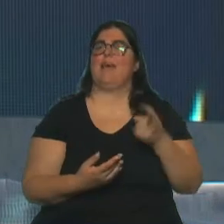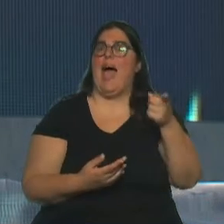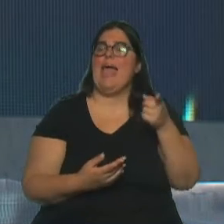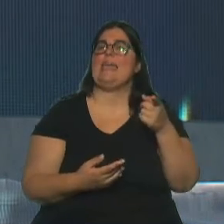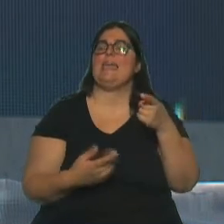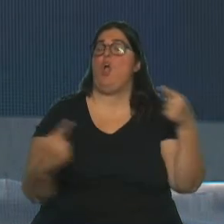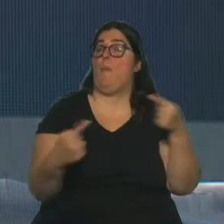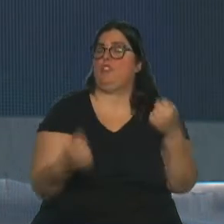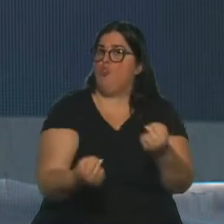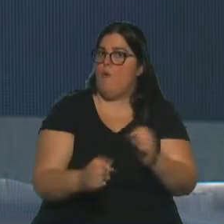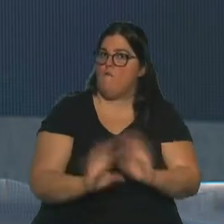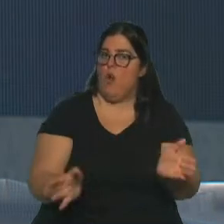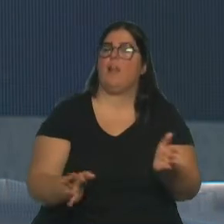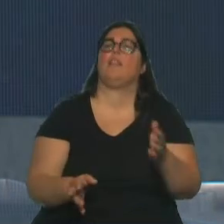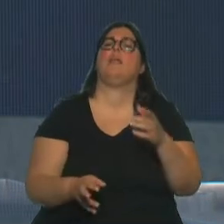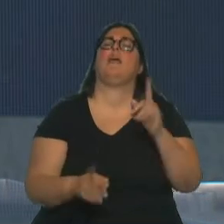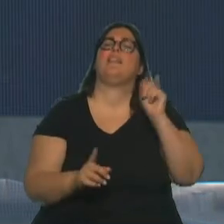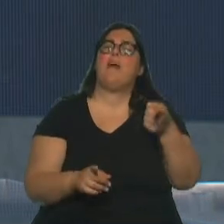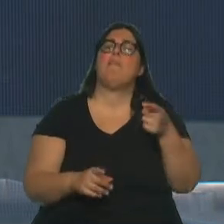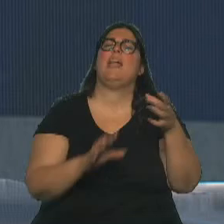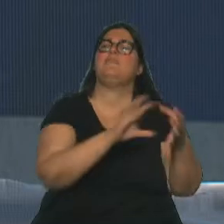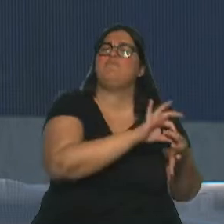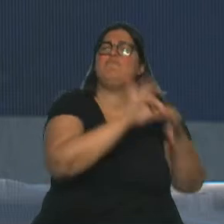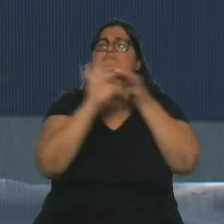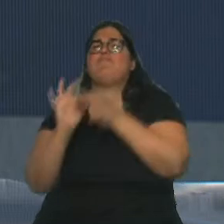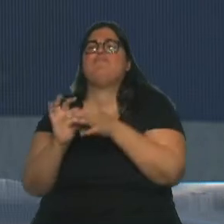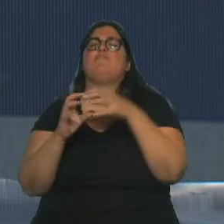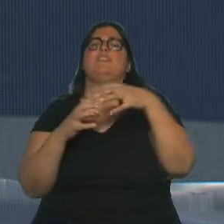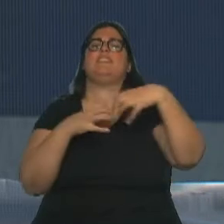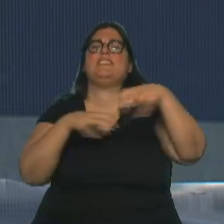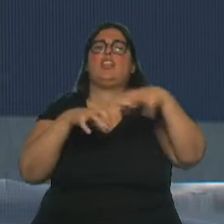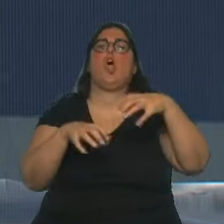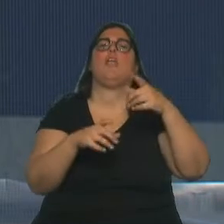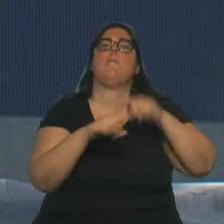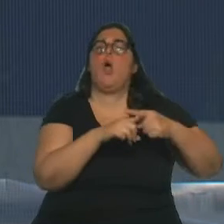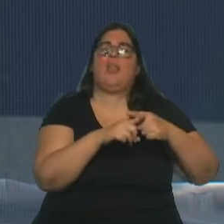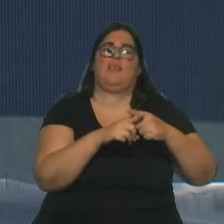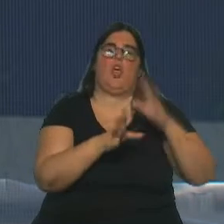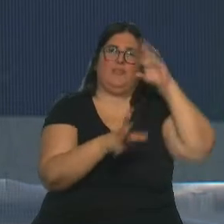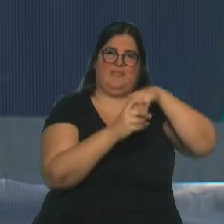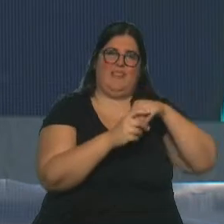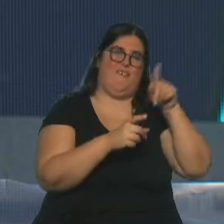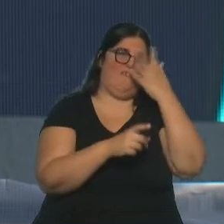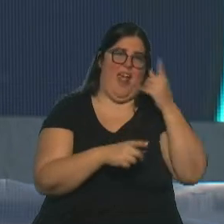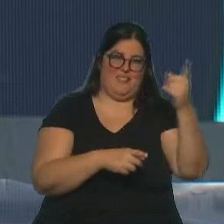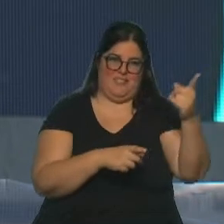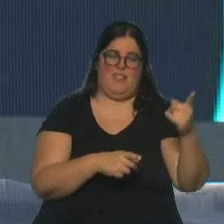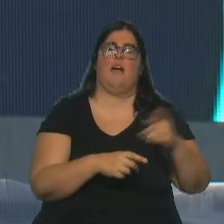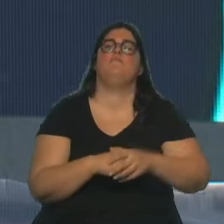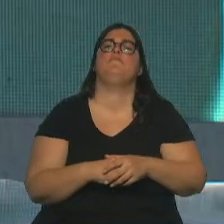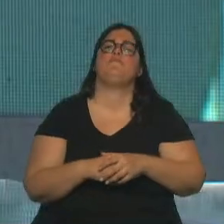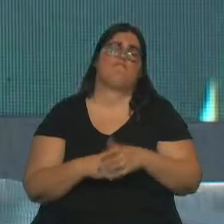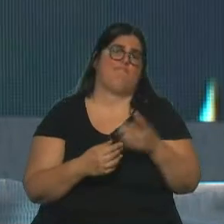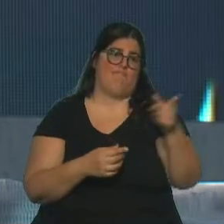fuerte oposición, incluso transversal, te diría, a todos los sectores políticos, en el caso de la política francesa, que